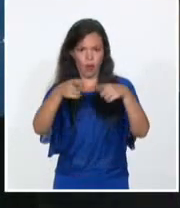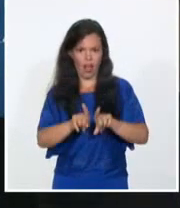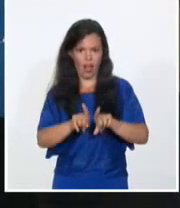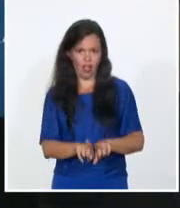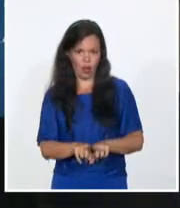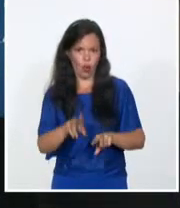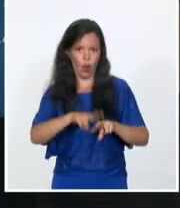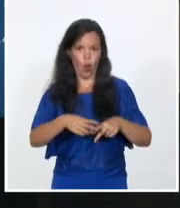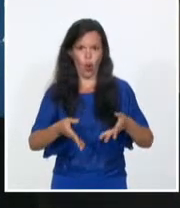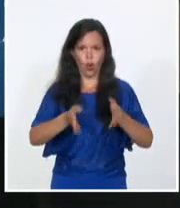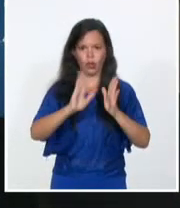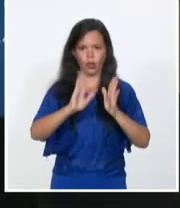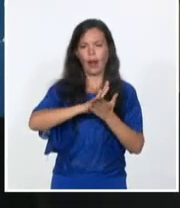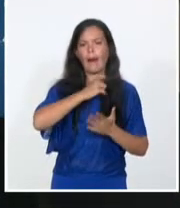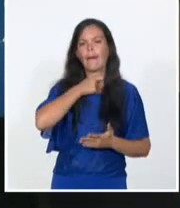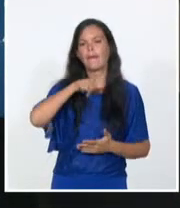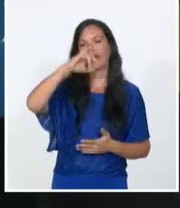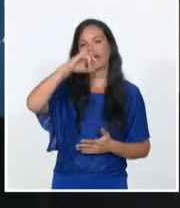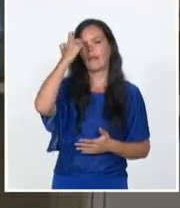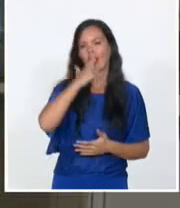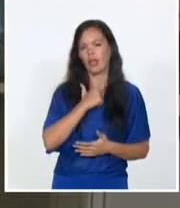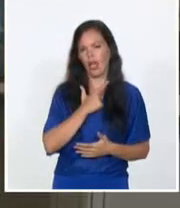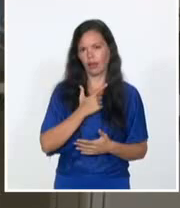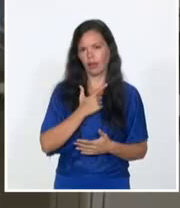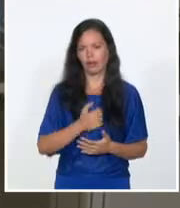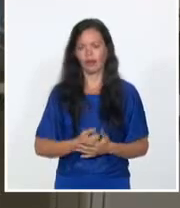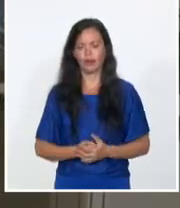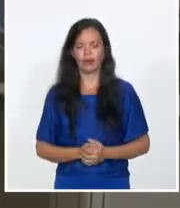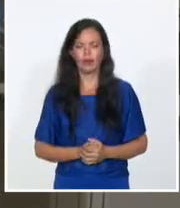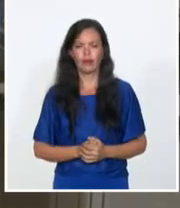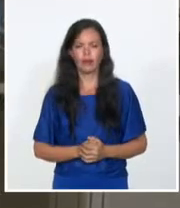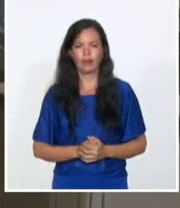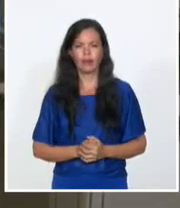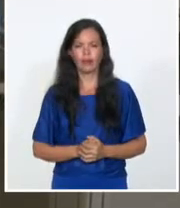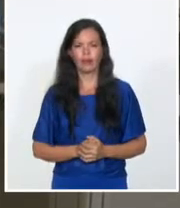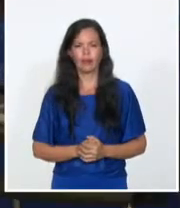colaboraciones entre las naciones del área. Eliane Taguas Merino, para el canal